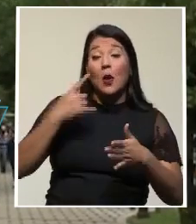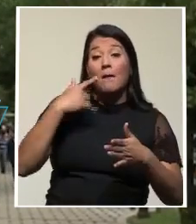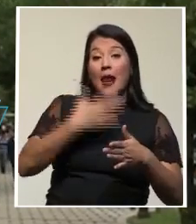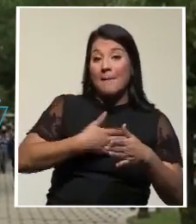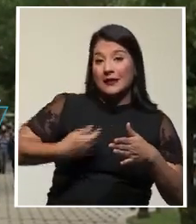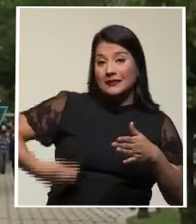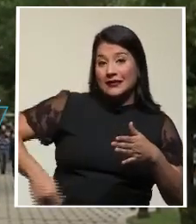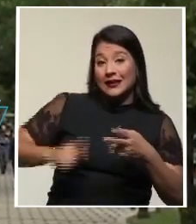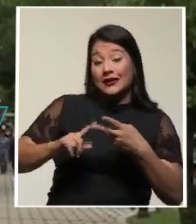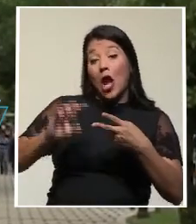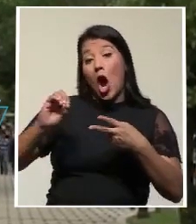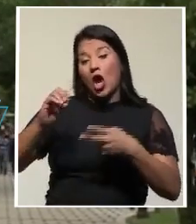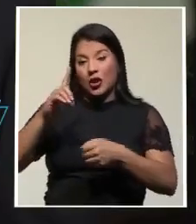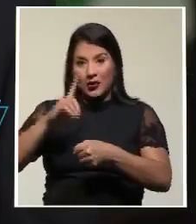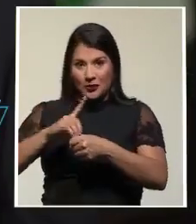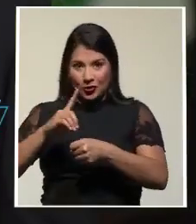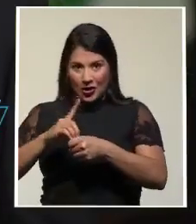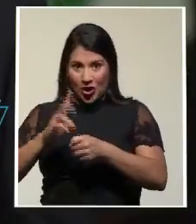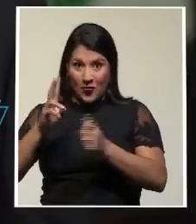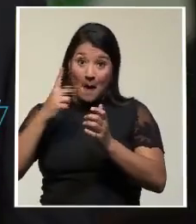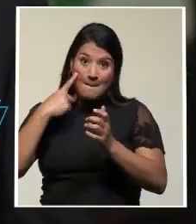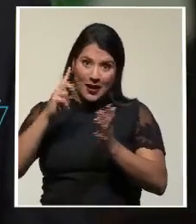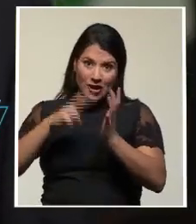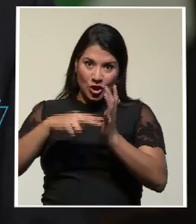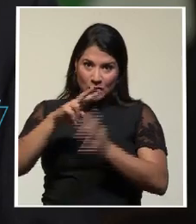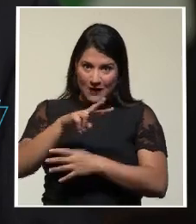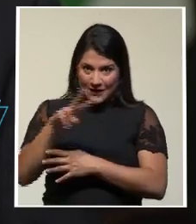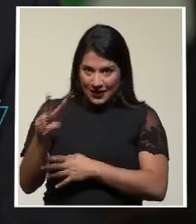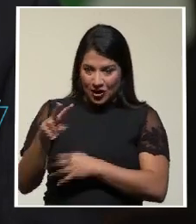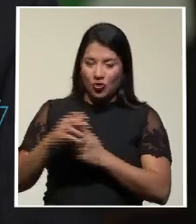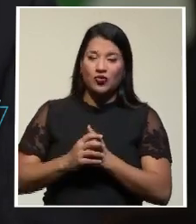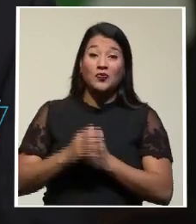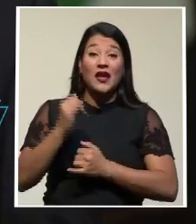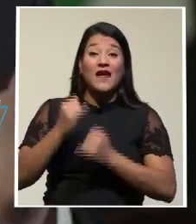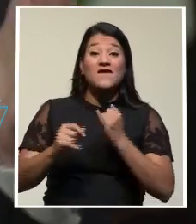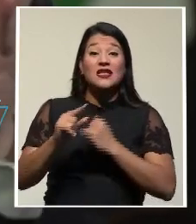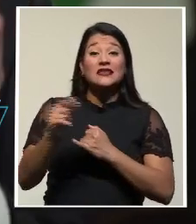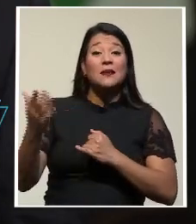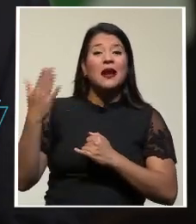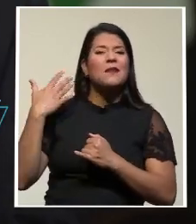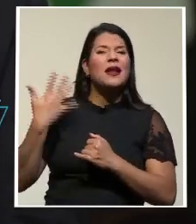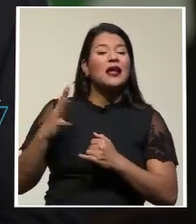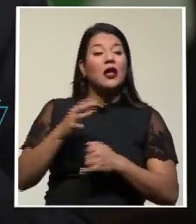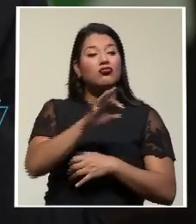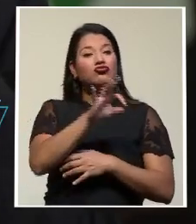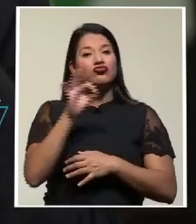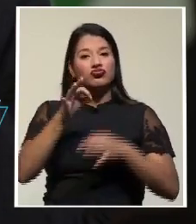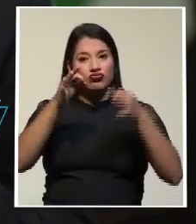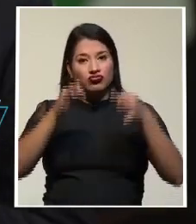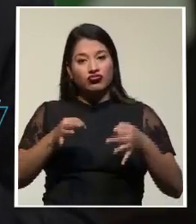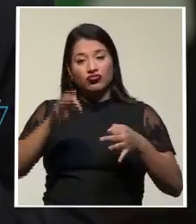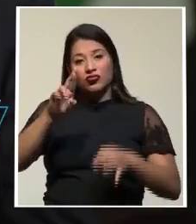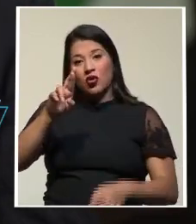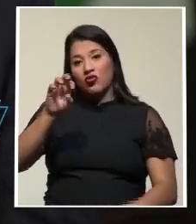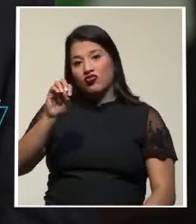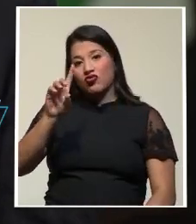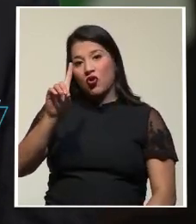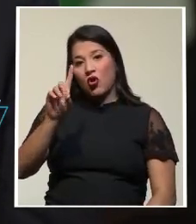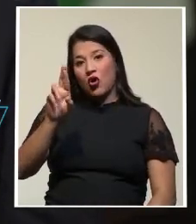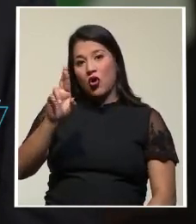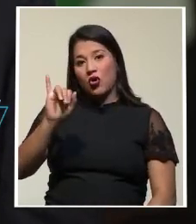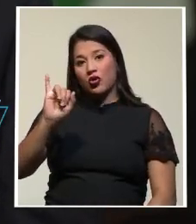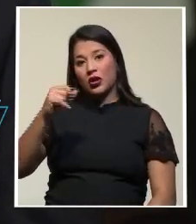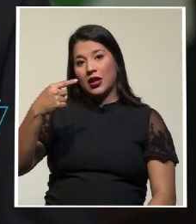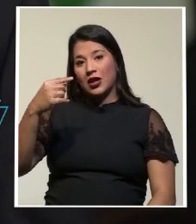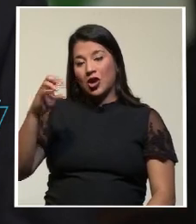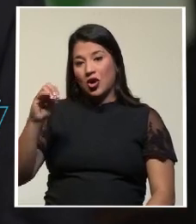del 2022. Uno de los movimientos de este fin de semana fue la ratificación de Rodrigo Chávez como candidato a la presidencia